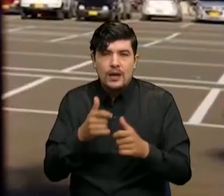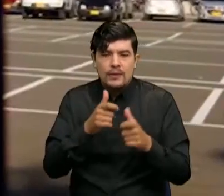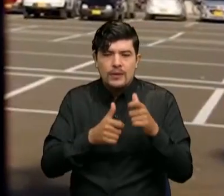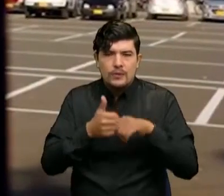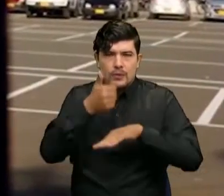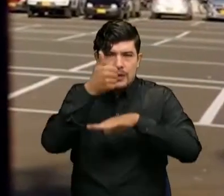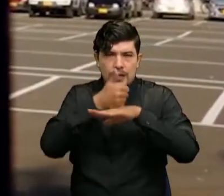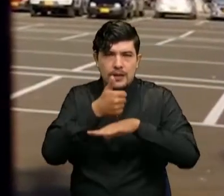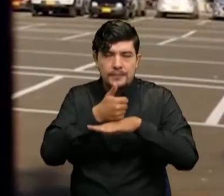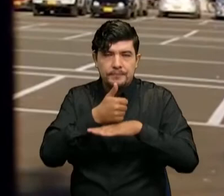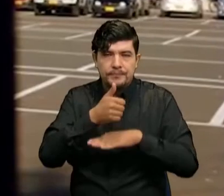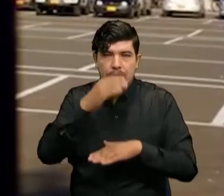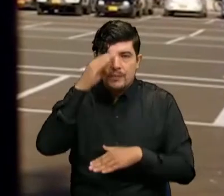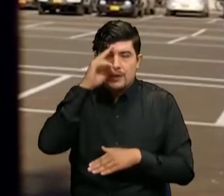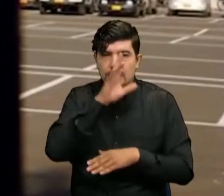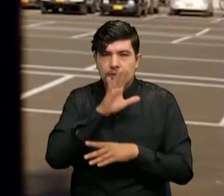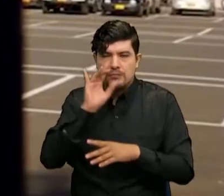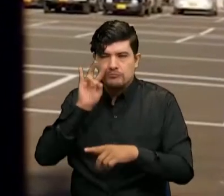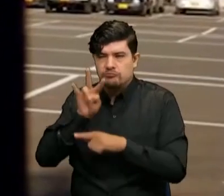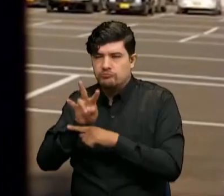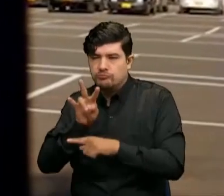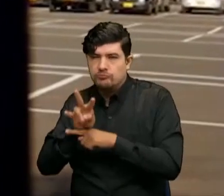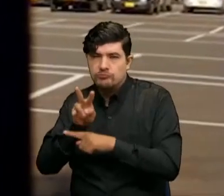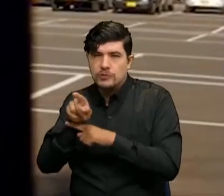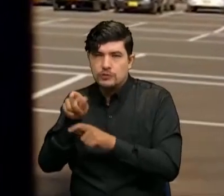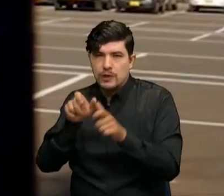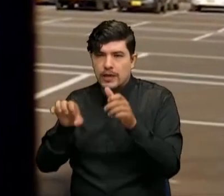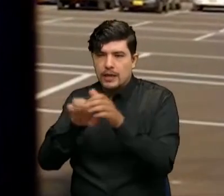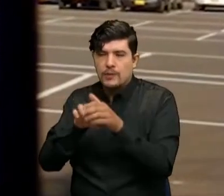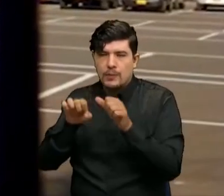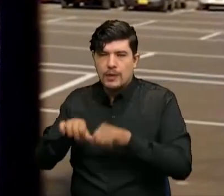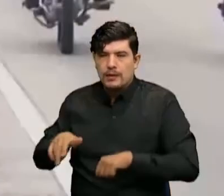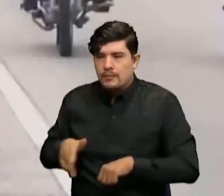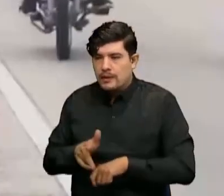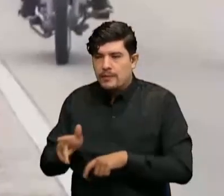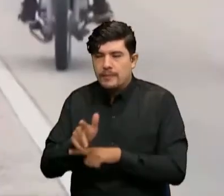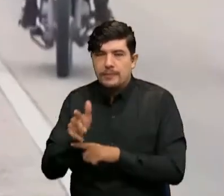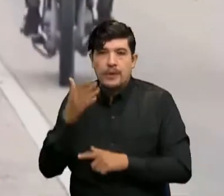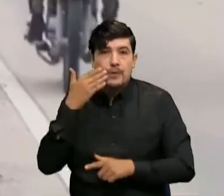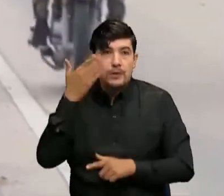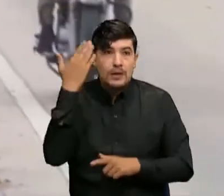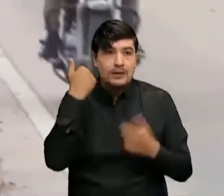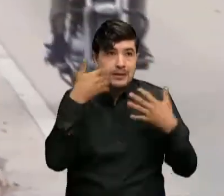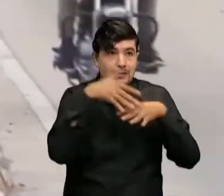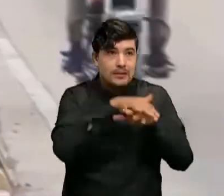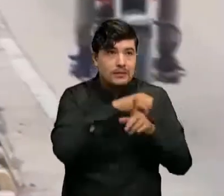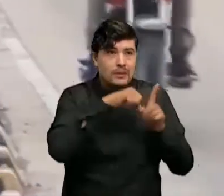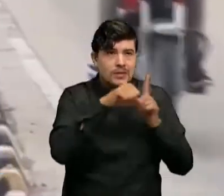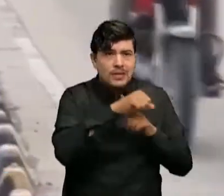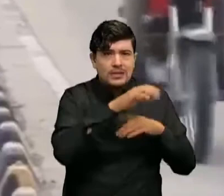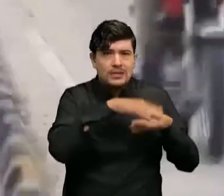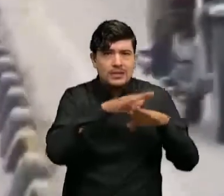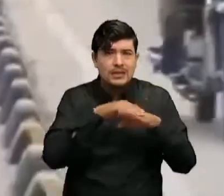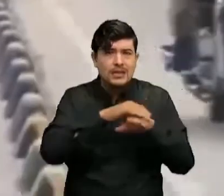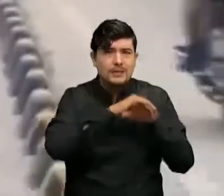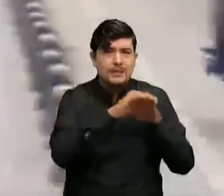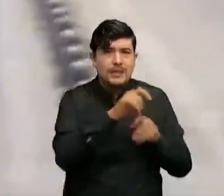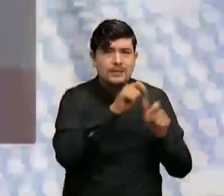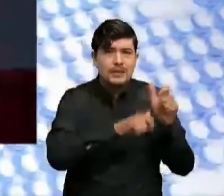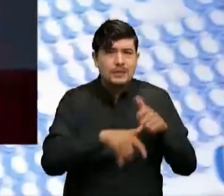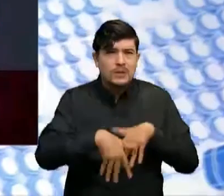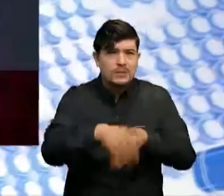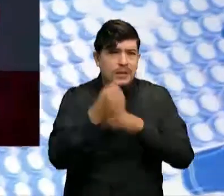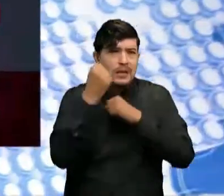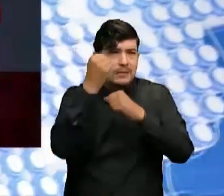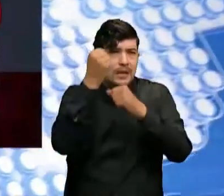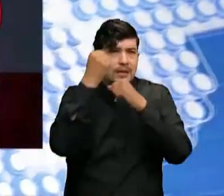movilidad de los equipos antes, durante y después del partido. Aunque desde hace una semana, por redes sociales circulan convocatorias invitando a plantones y